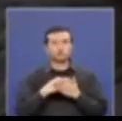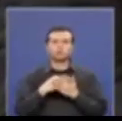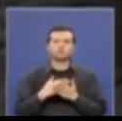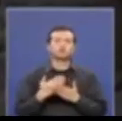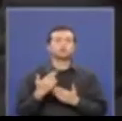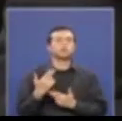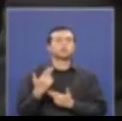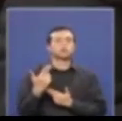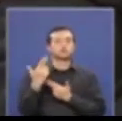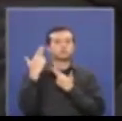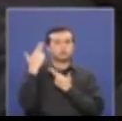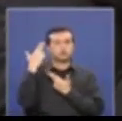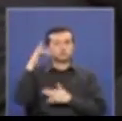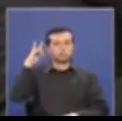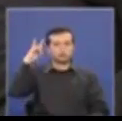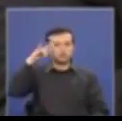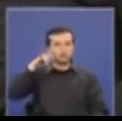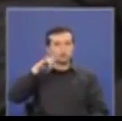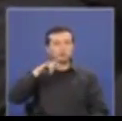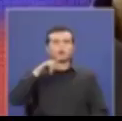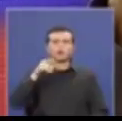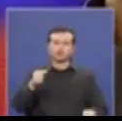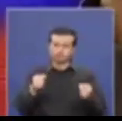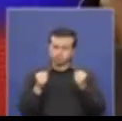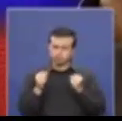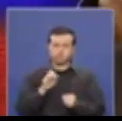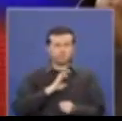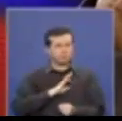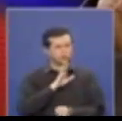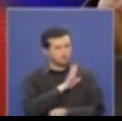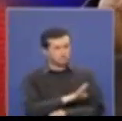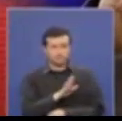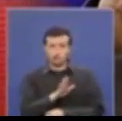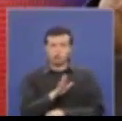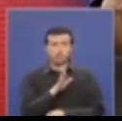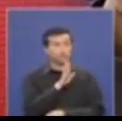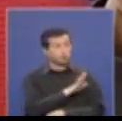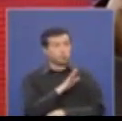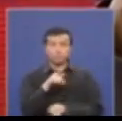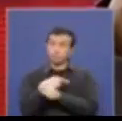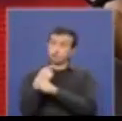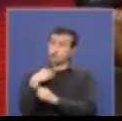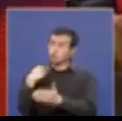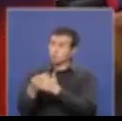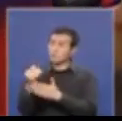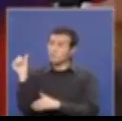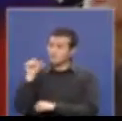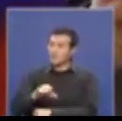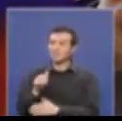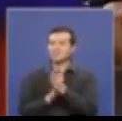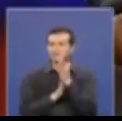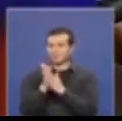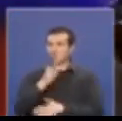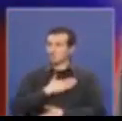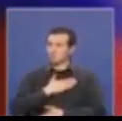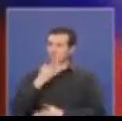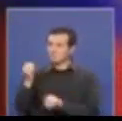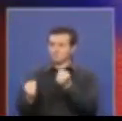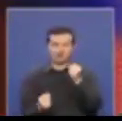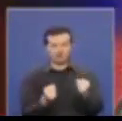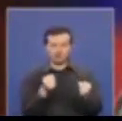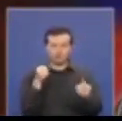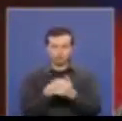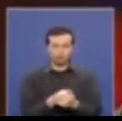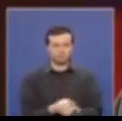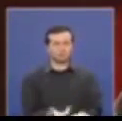fueron pilotos. No son civiles, son pilotos, técnicos. Entonces ellos van a comprar helicópteros malos para después volar esos helicópteros. Entonces